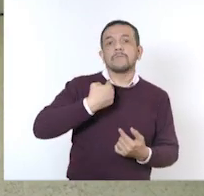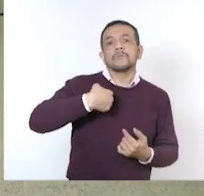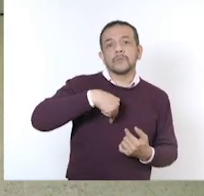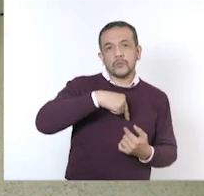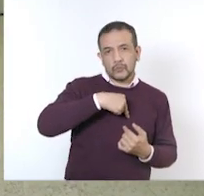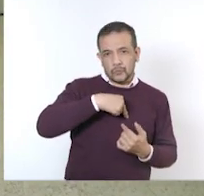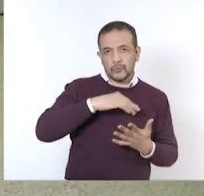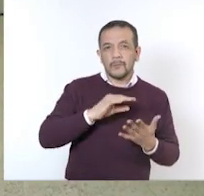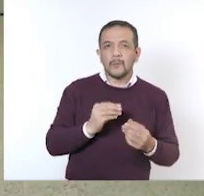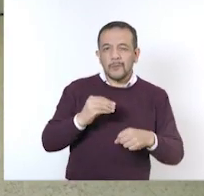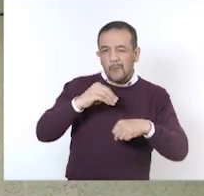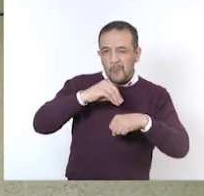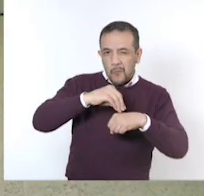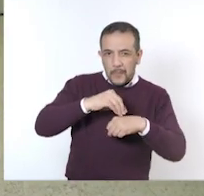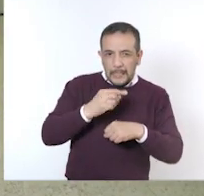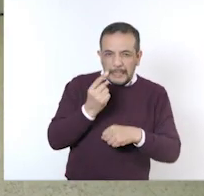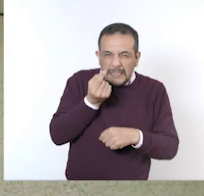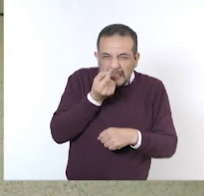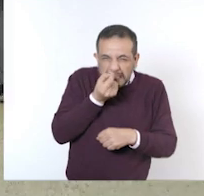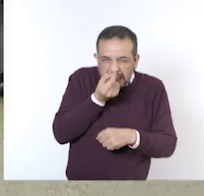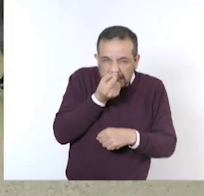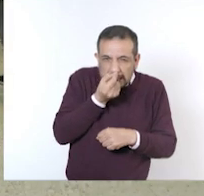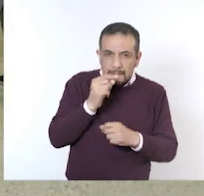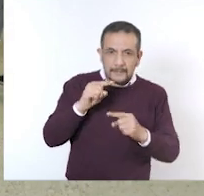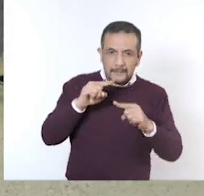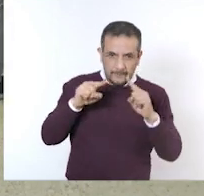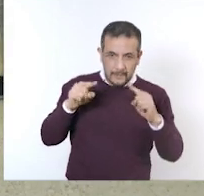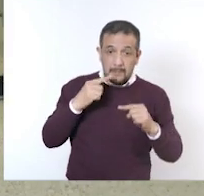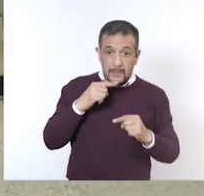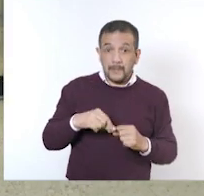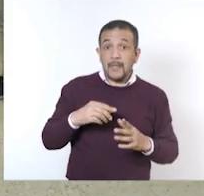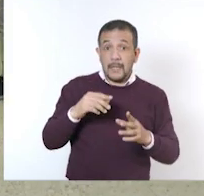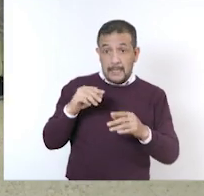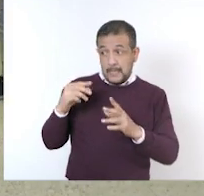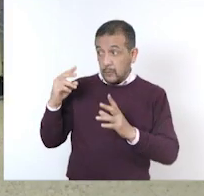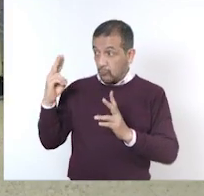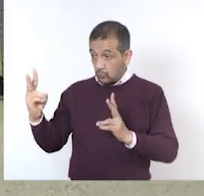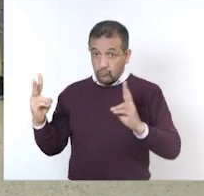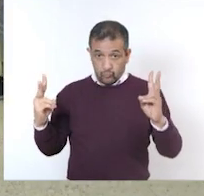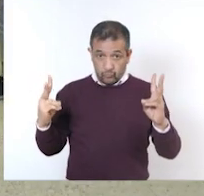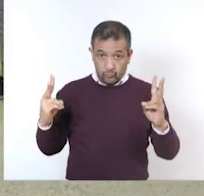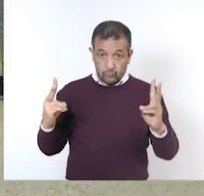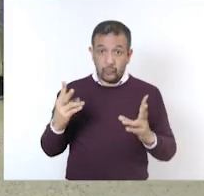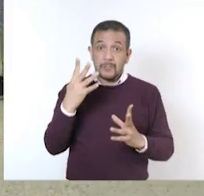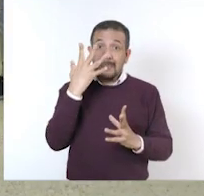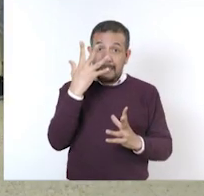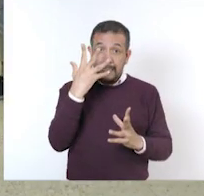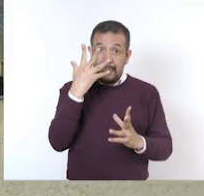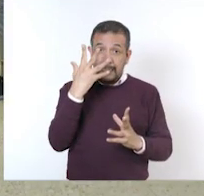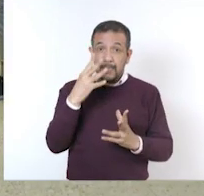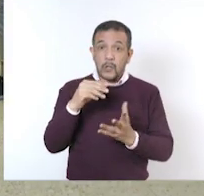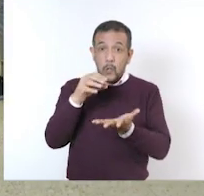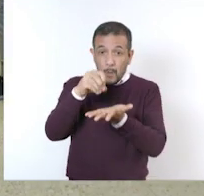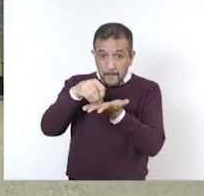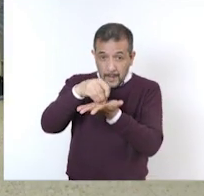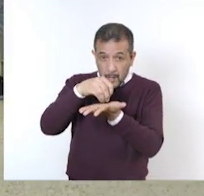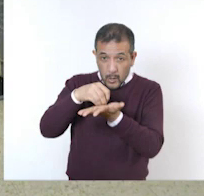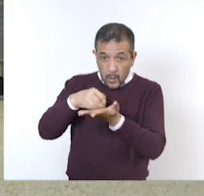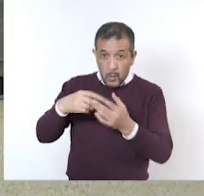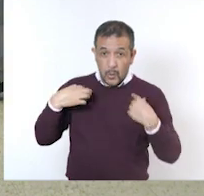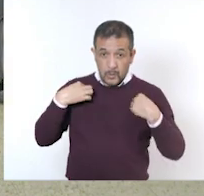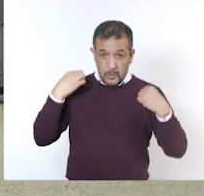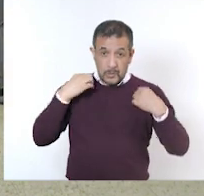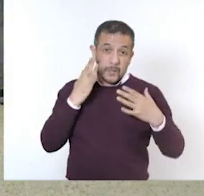Ahora vamos a agregar una variante. Cada pareja colocará 5 pelotas en sus toallas, Se pondrán de acuerdo